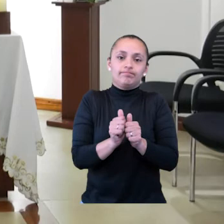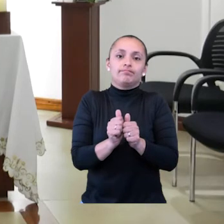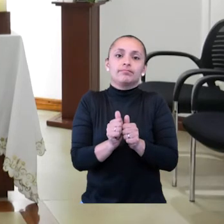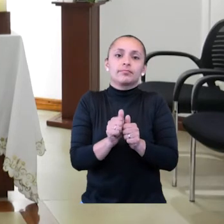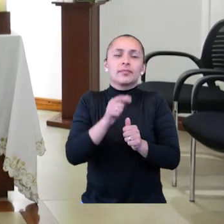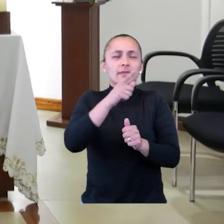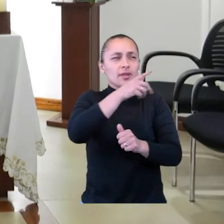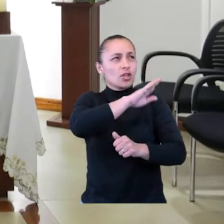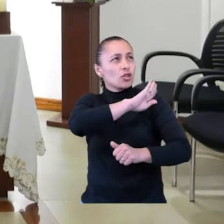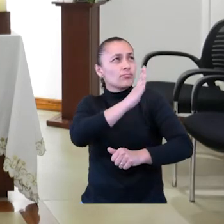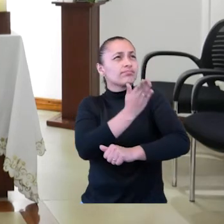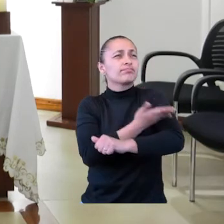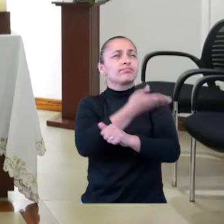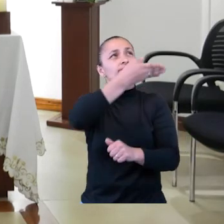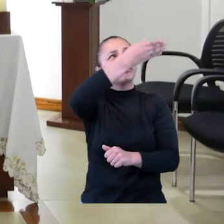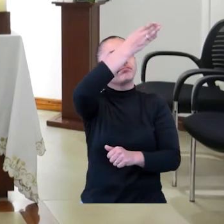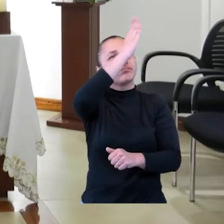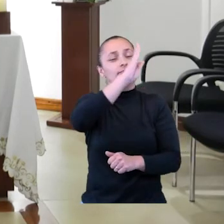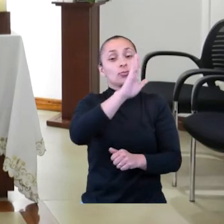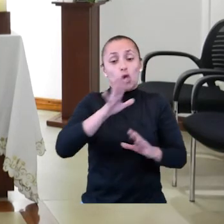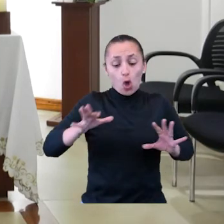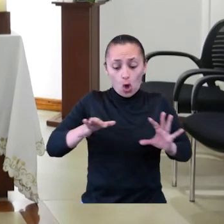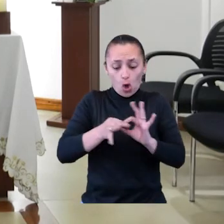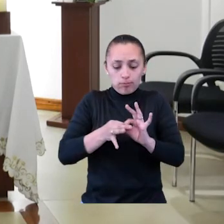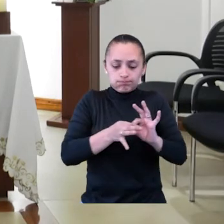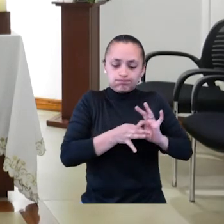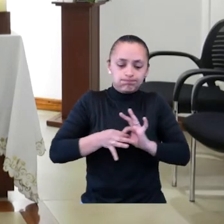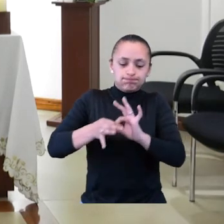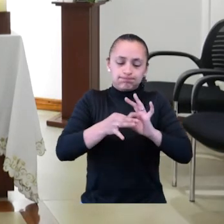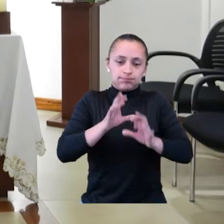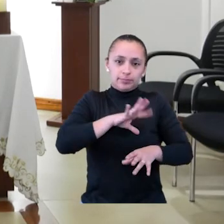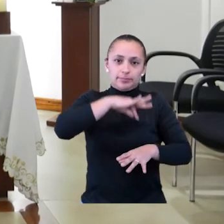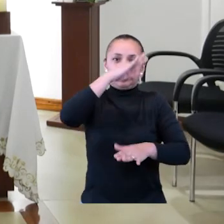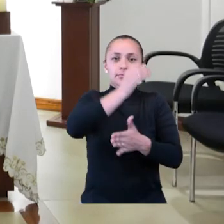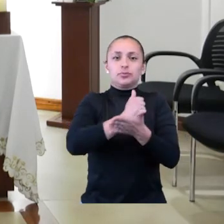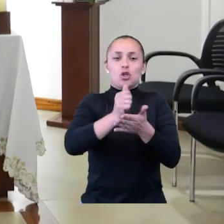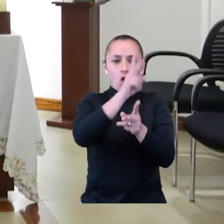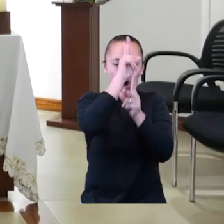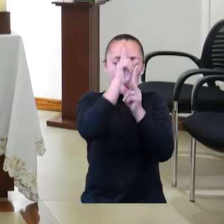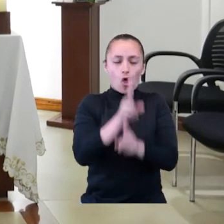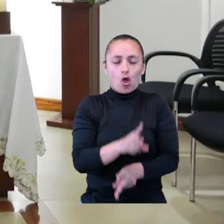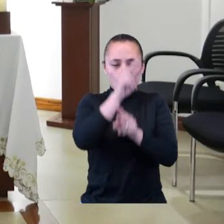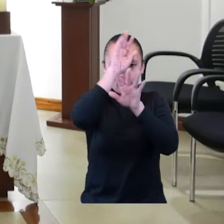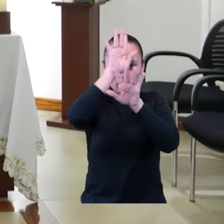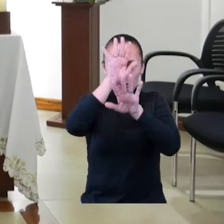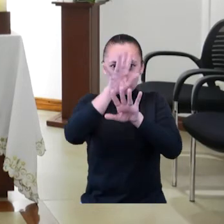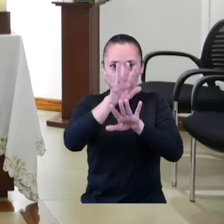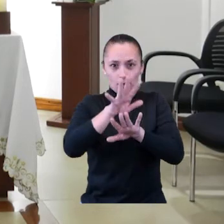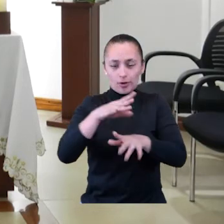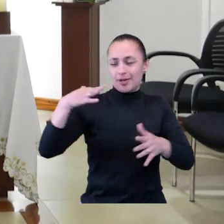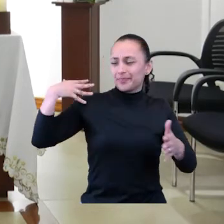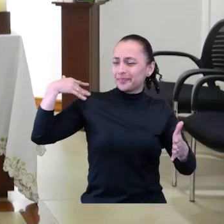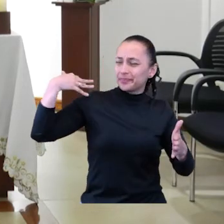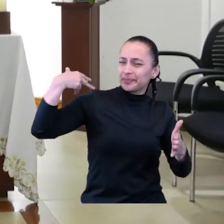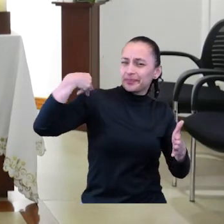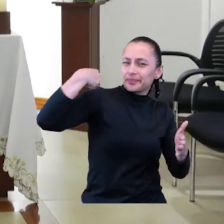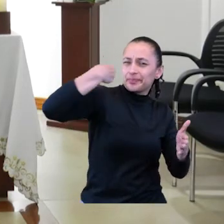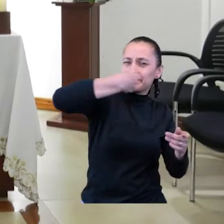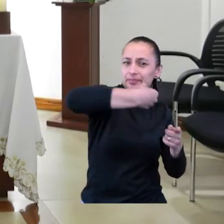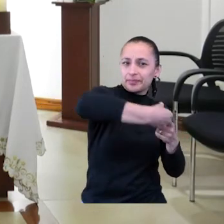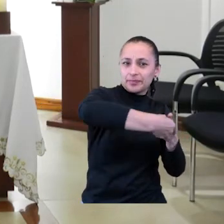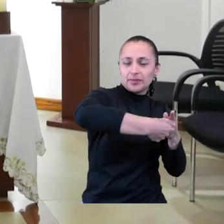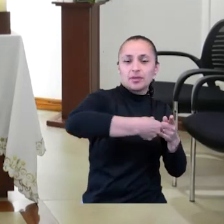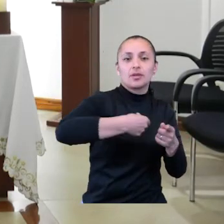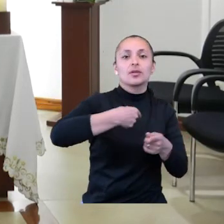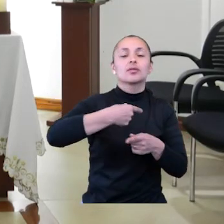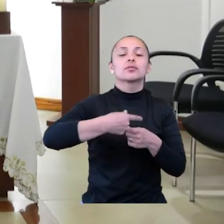padre omnipotente en la unidad del espíritu santo todo honor y toda gloria por los siglos de los siglos